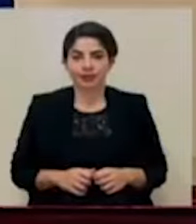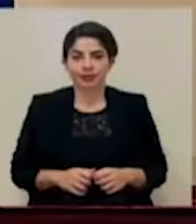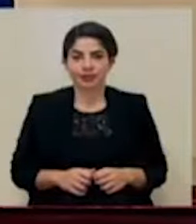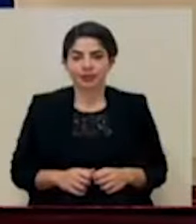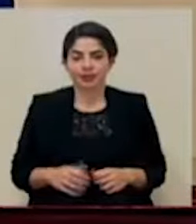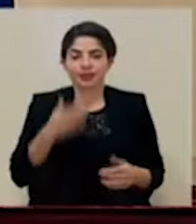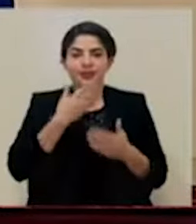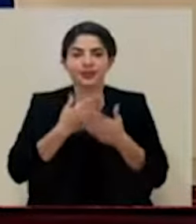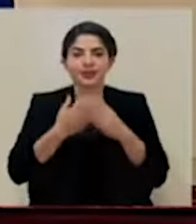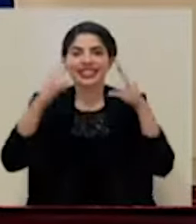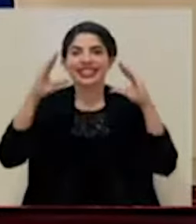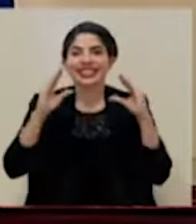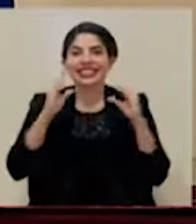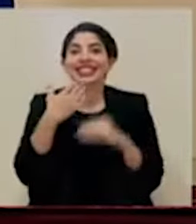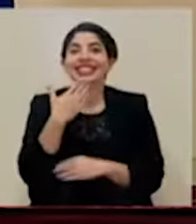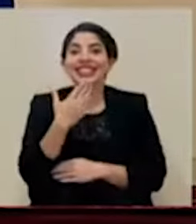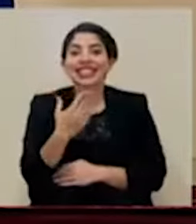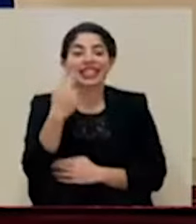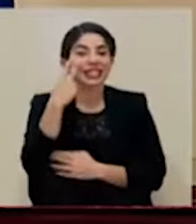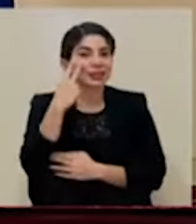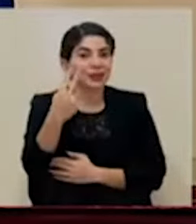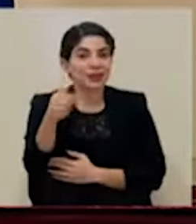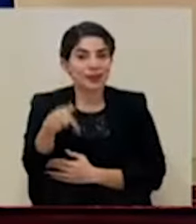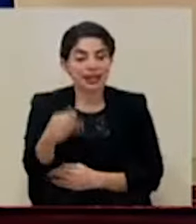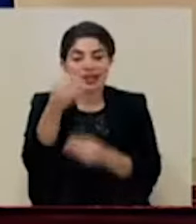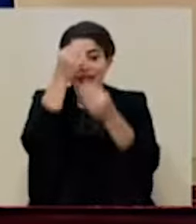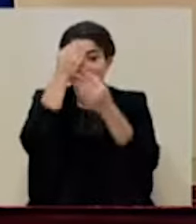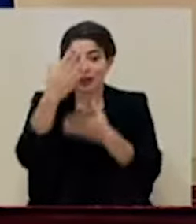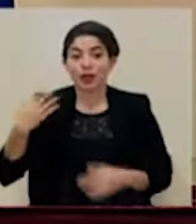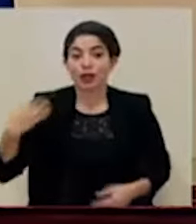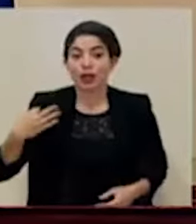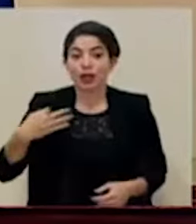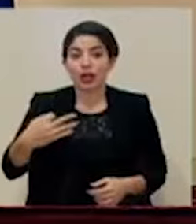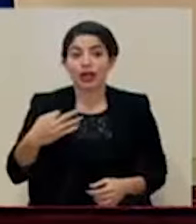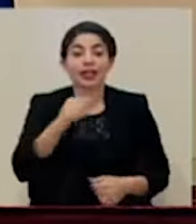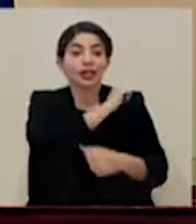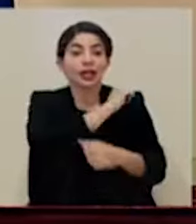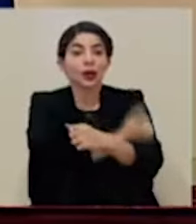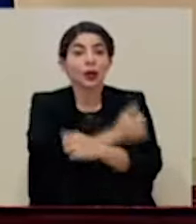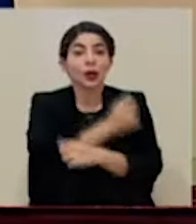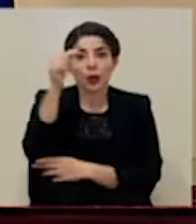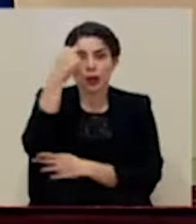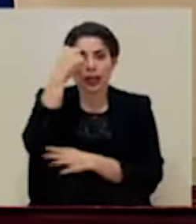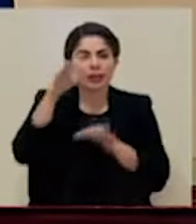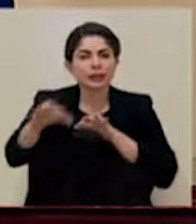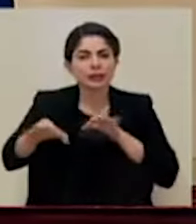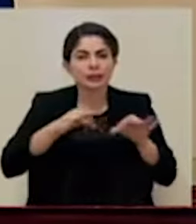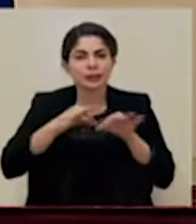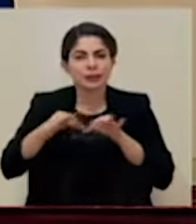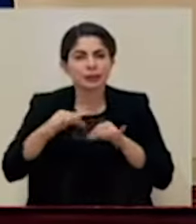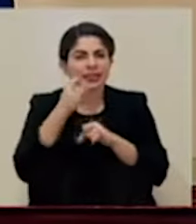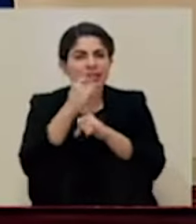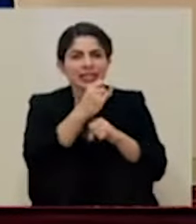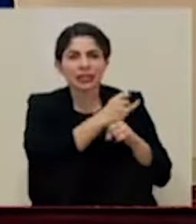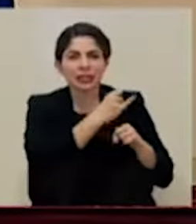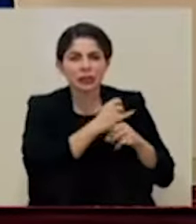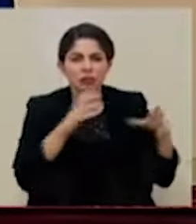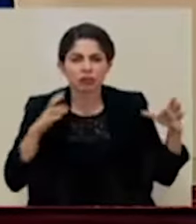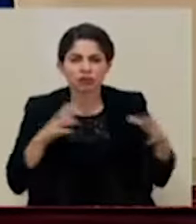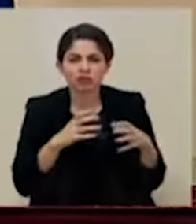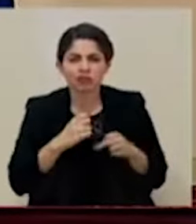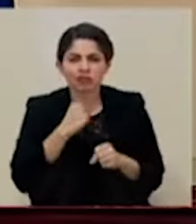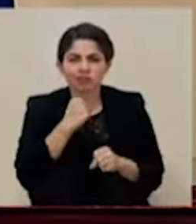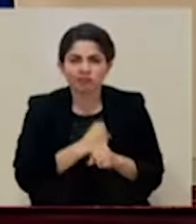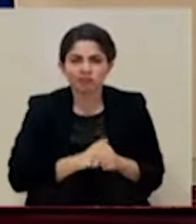Muy buenas tardes y gracias por sintonizar este reporte diario en donde las autoridades de gobierno detallan el trabajo interinstitucional y los